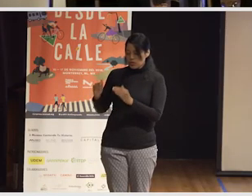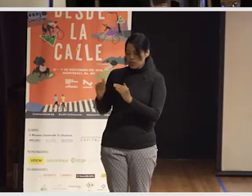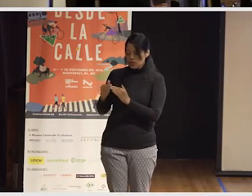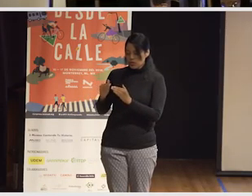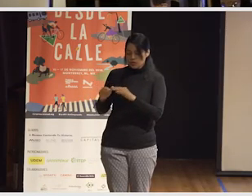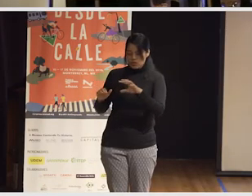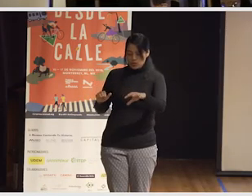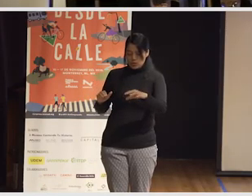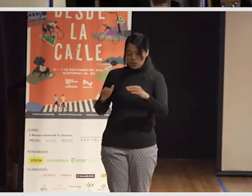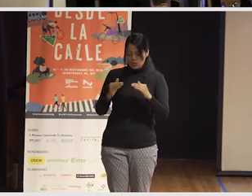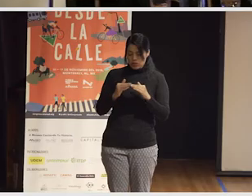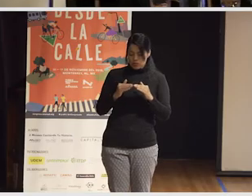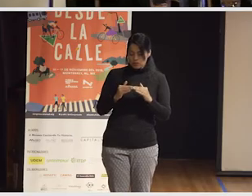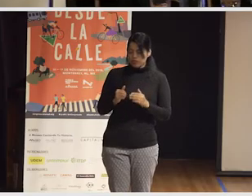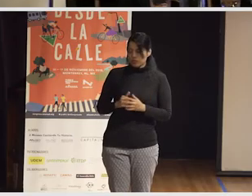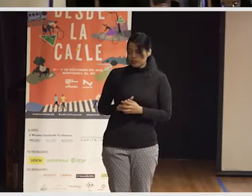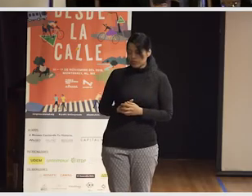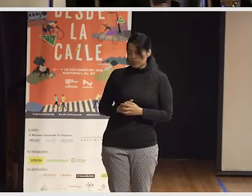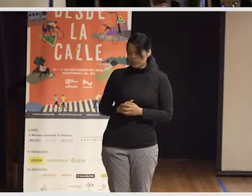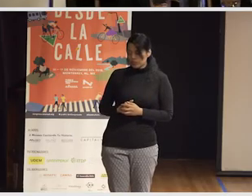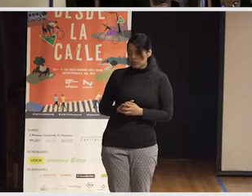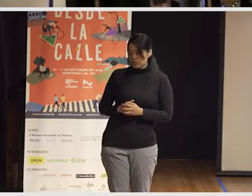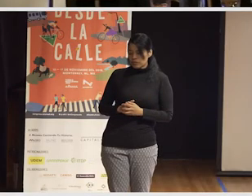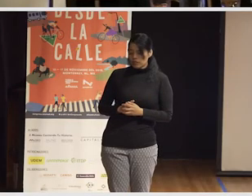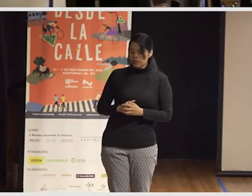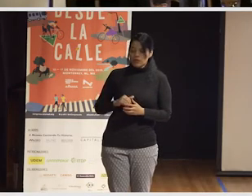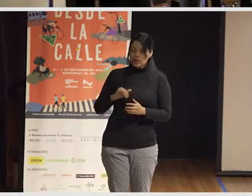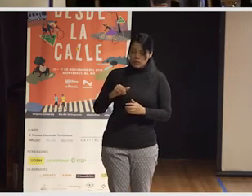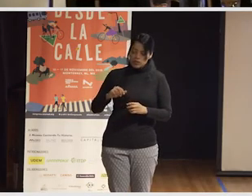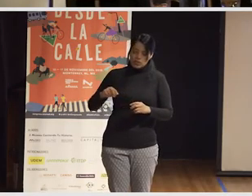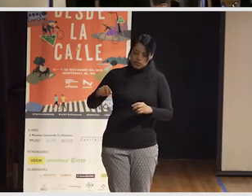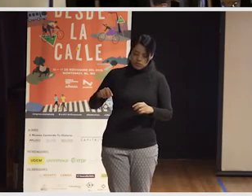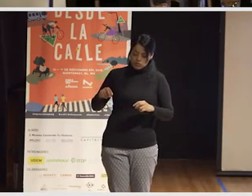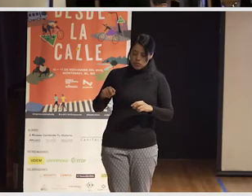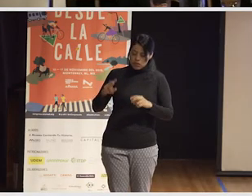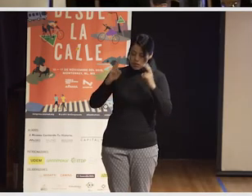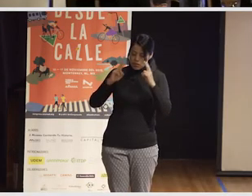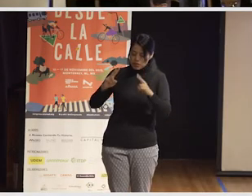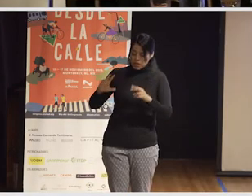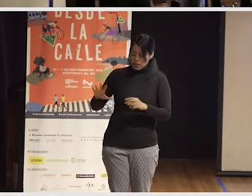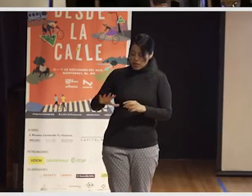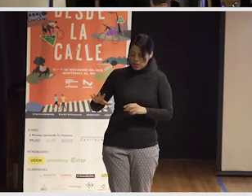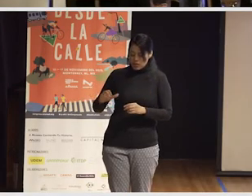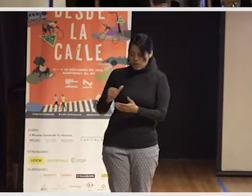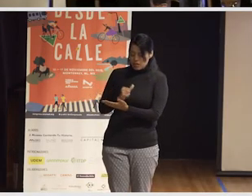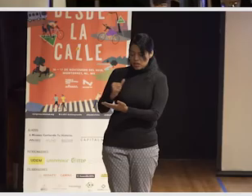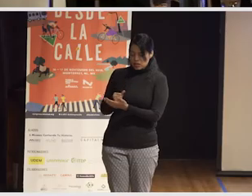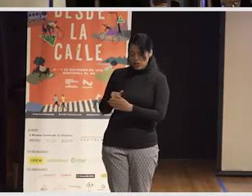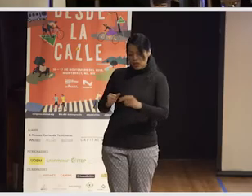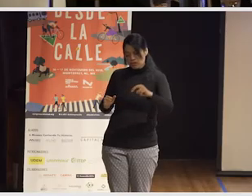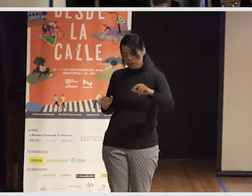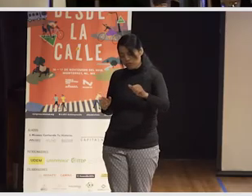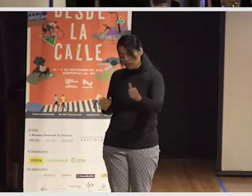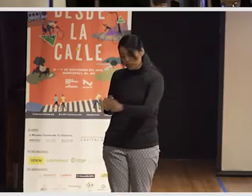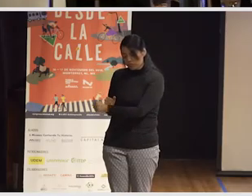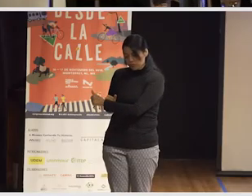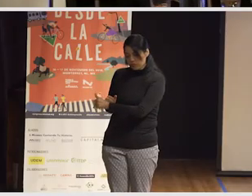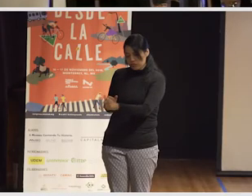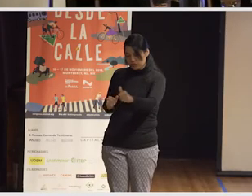dos municipios conurbados pues si hacen estos trayectos a la ciudad pero no creo que estén dentro de su